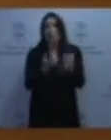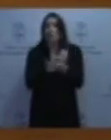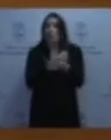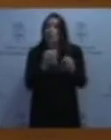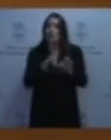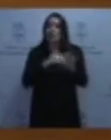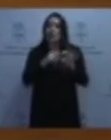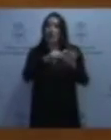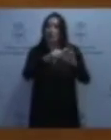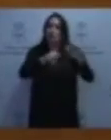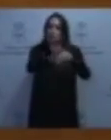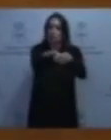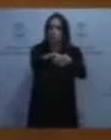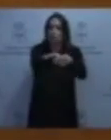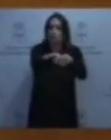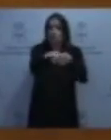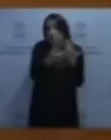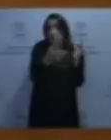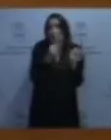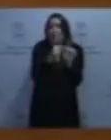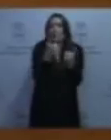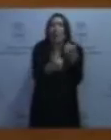al puesto que lle de lo que se trata una oposición.